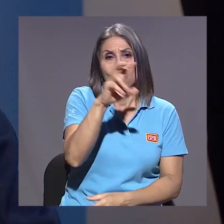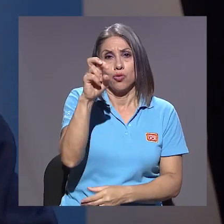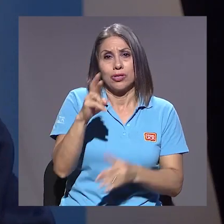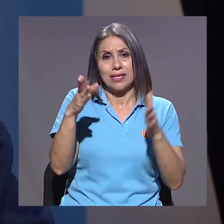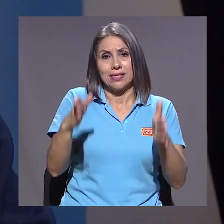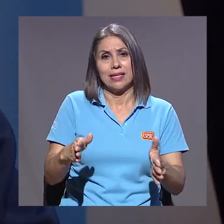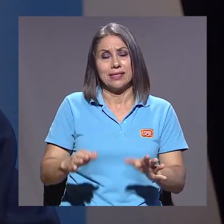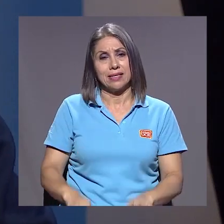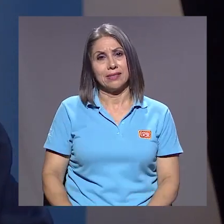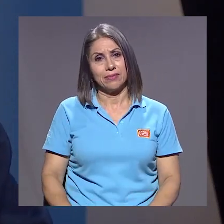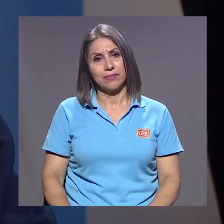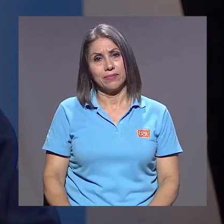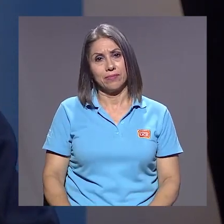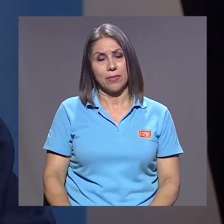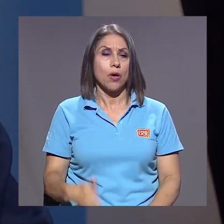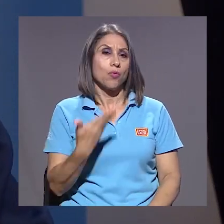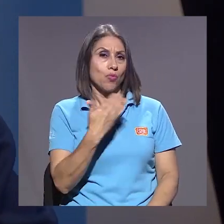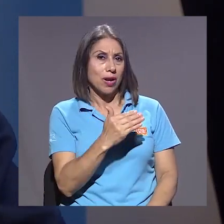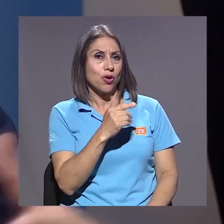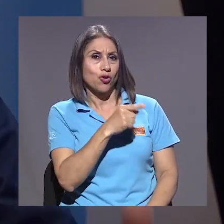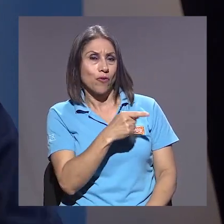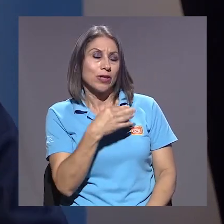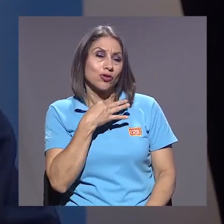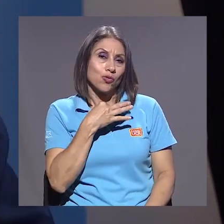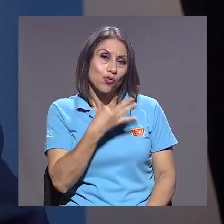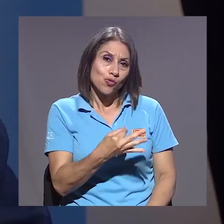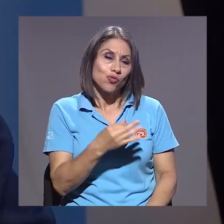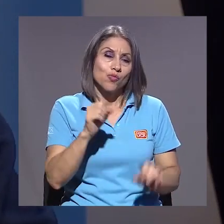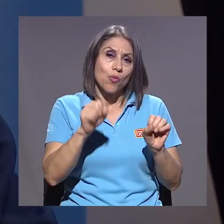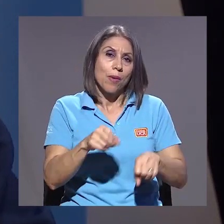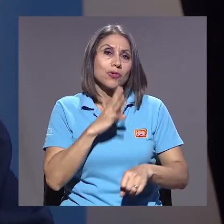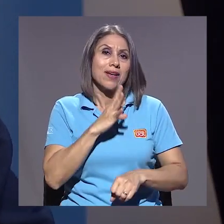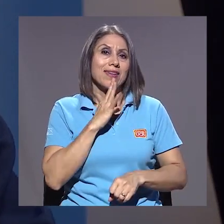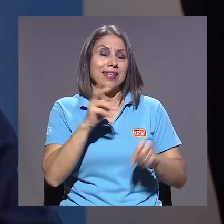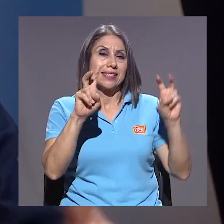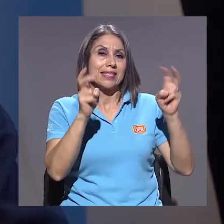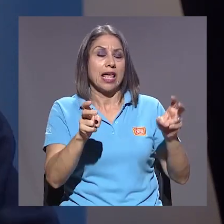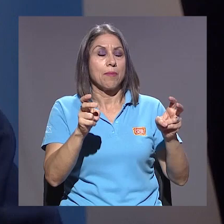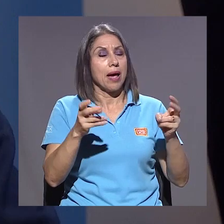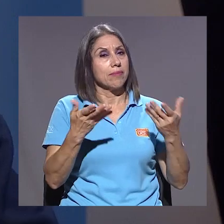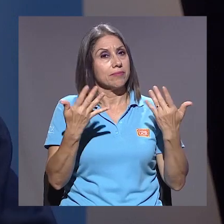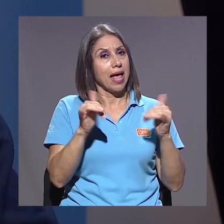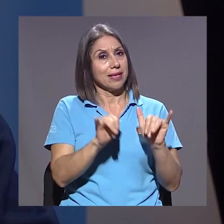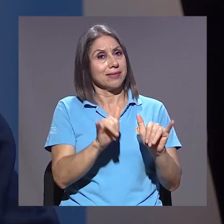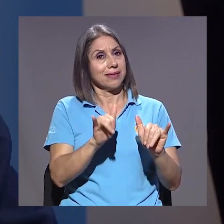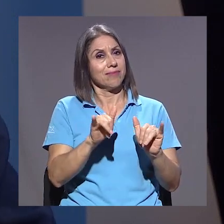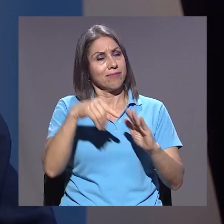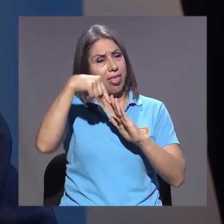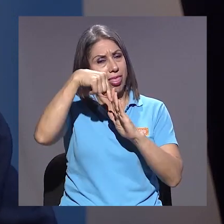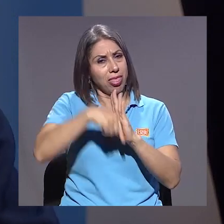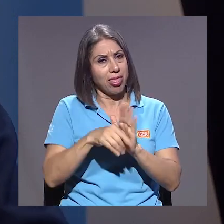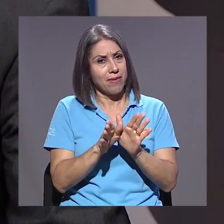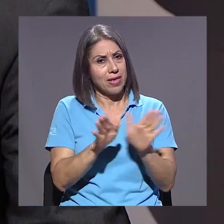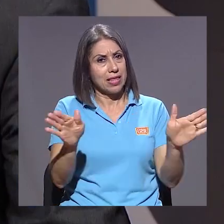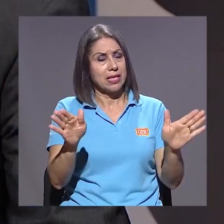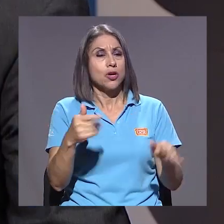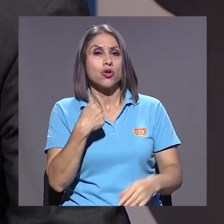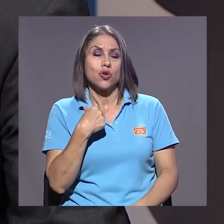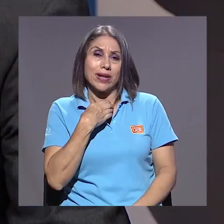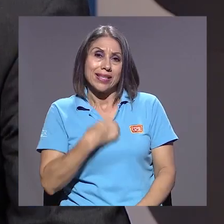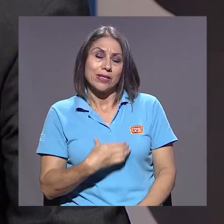Roberto, es un gusto que podamos hablar de este tema así tan abiertamente y le deseo la mejor suerte para que